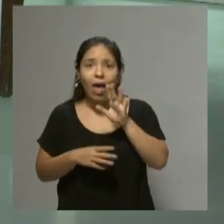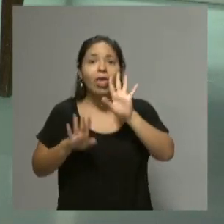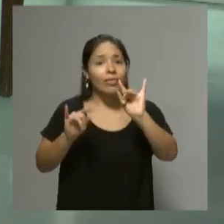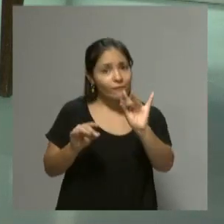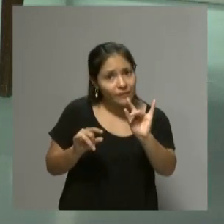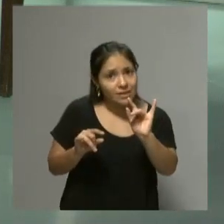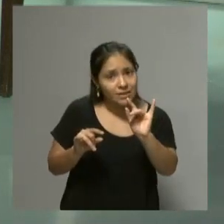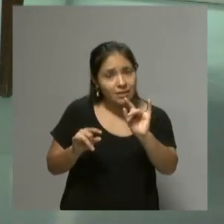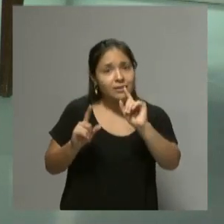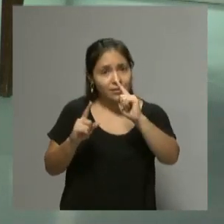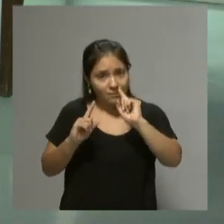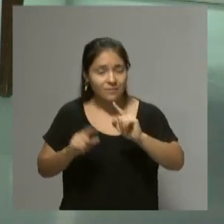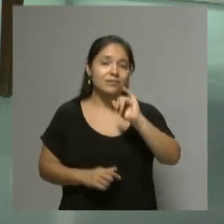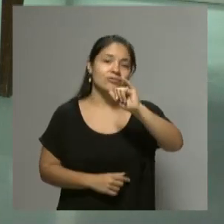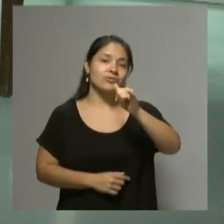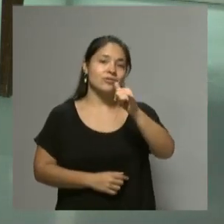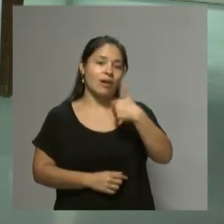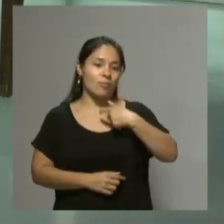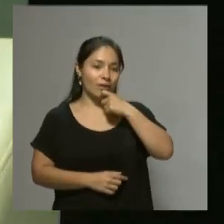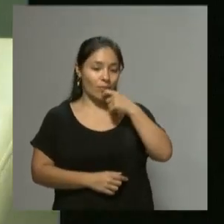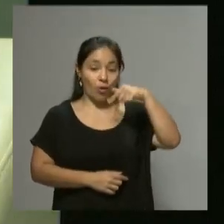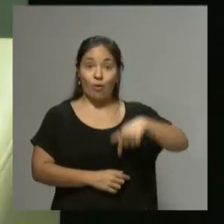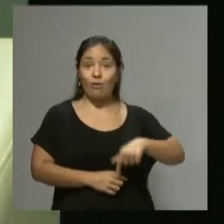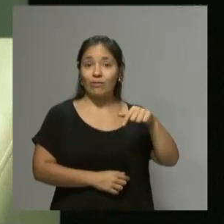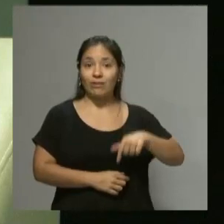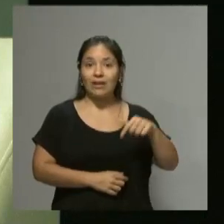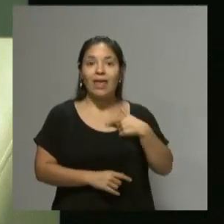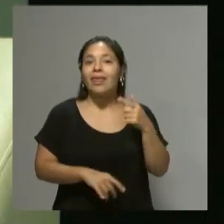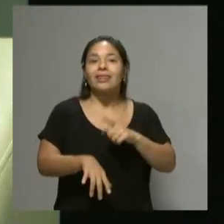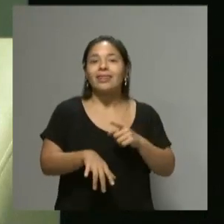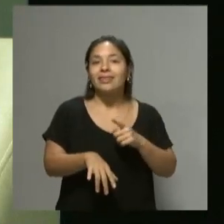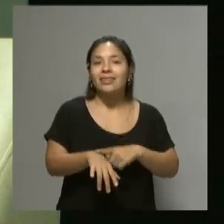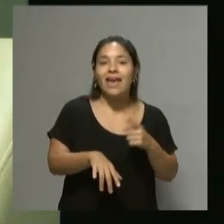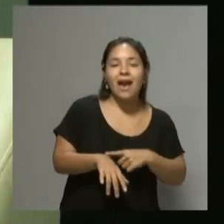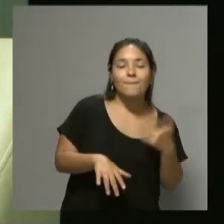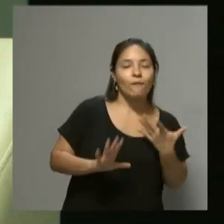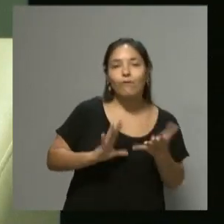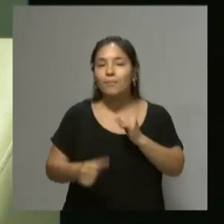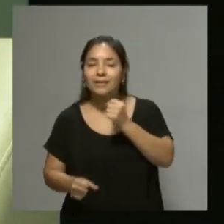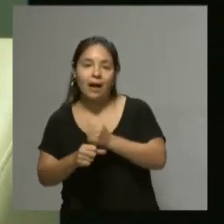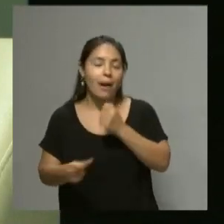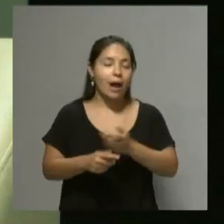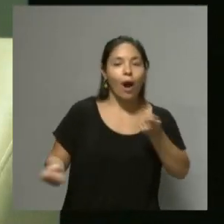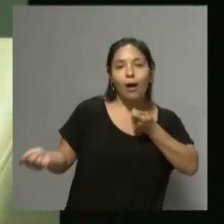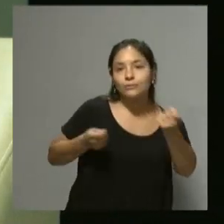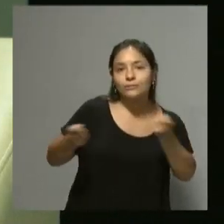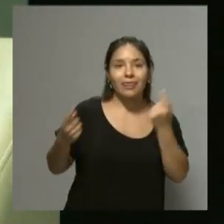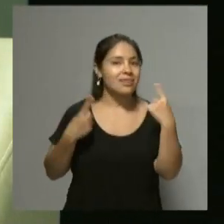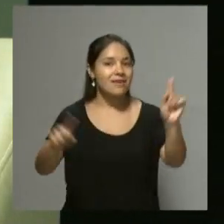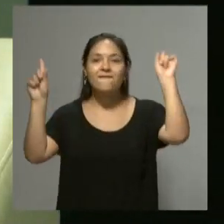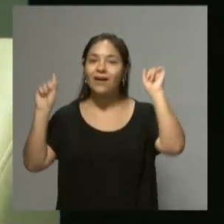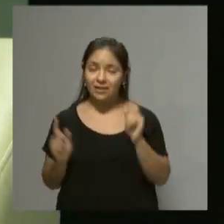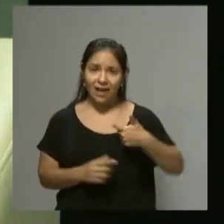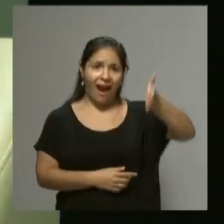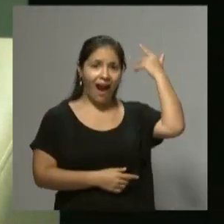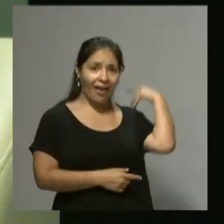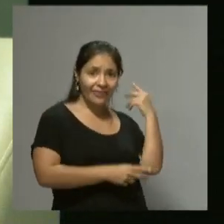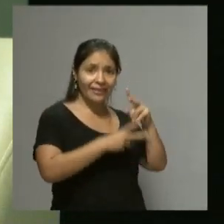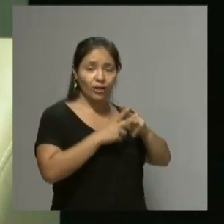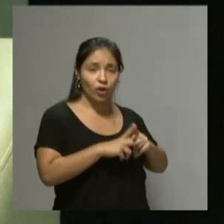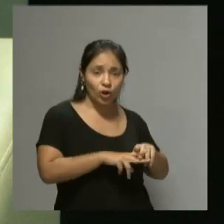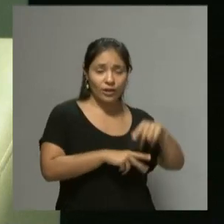el que vos... O sea, hoy es otro ritmo con el que se trabaja. Desde la tecnología que se usaba antes a lo que